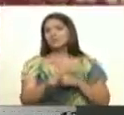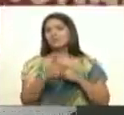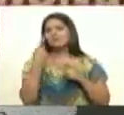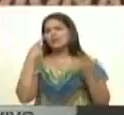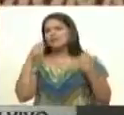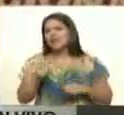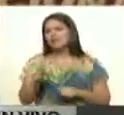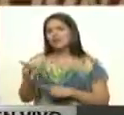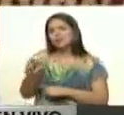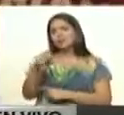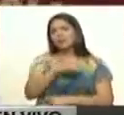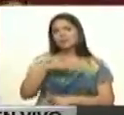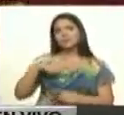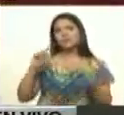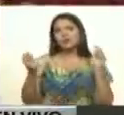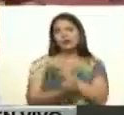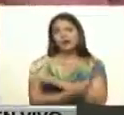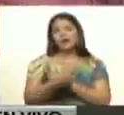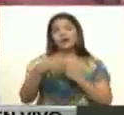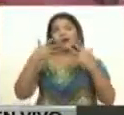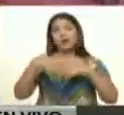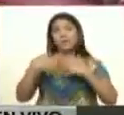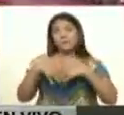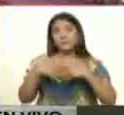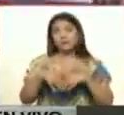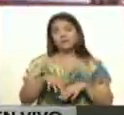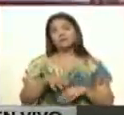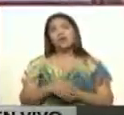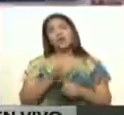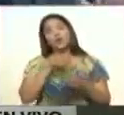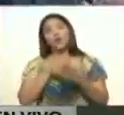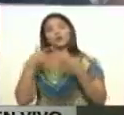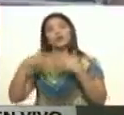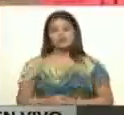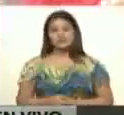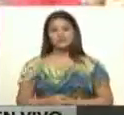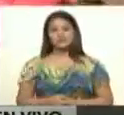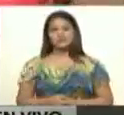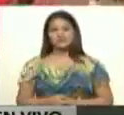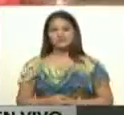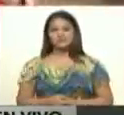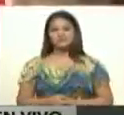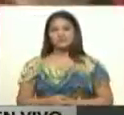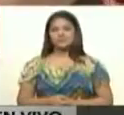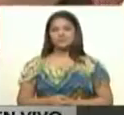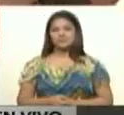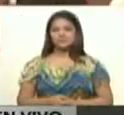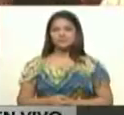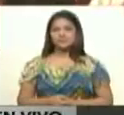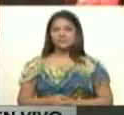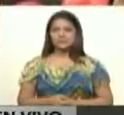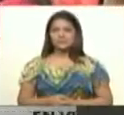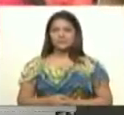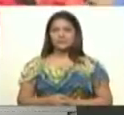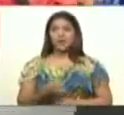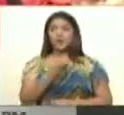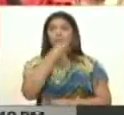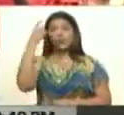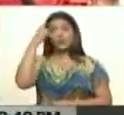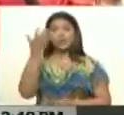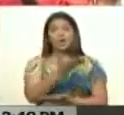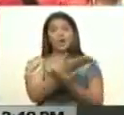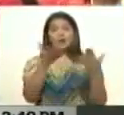privatización o cualquier atentado que se pueda tener contra nuestra empresa Corpoelec. Y ante que todo, muy buenos días a